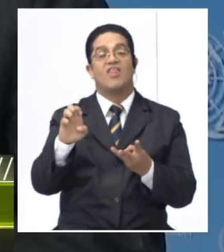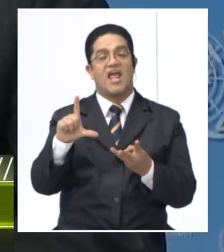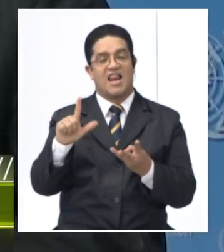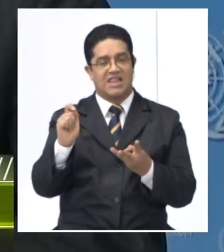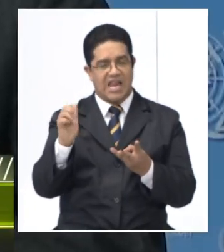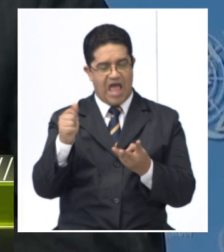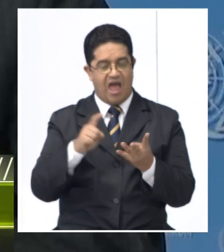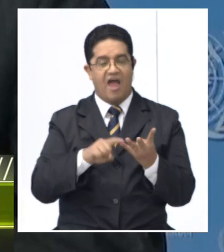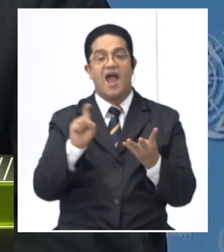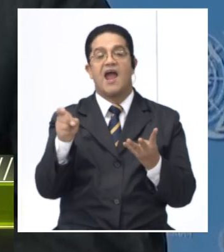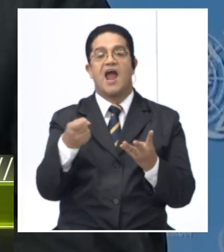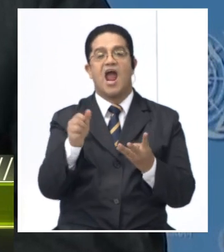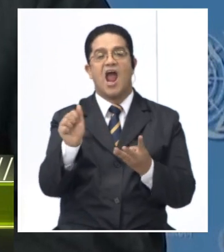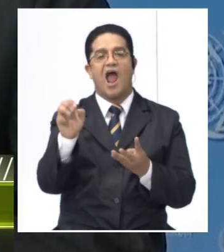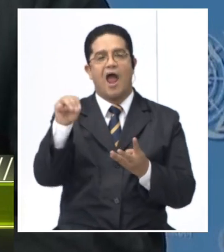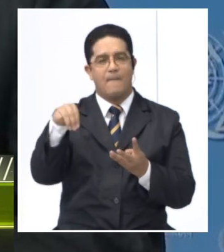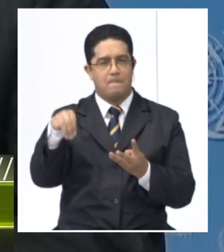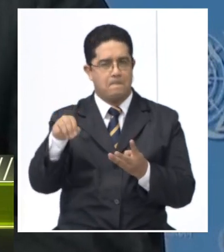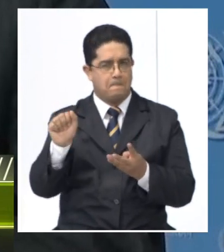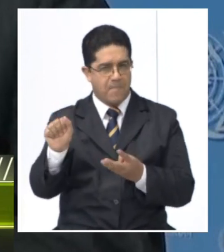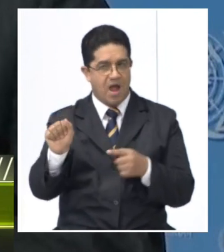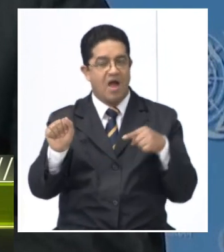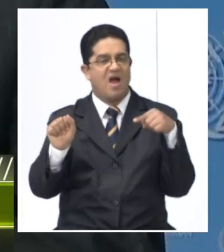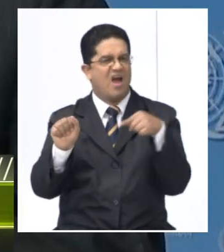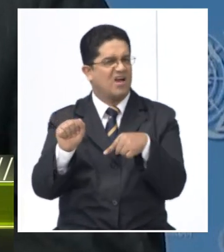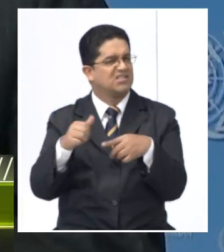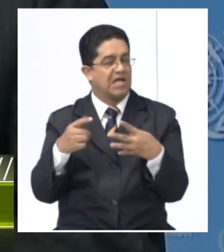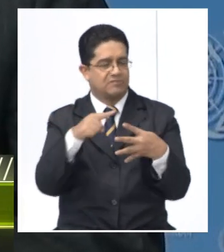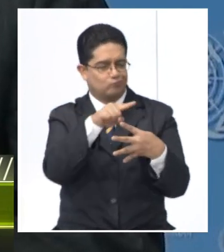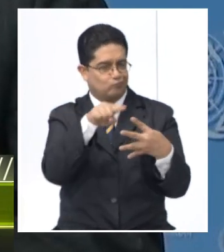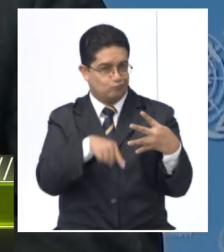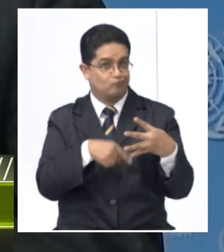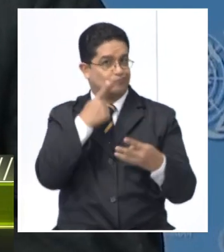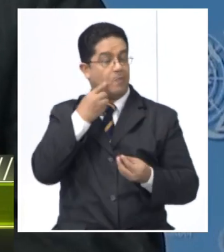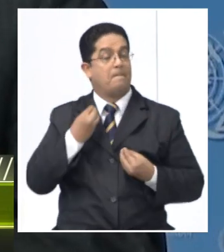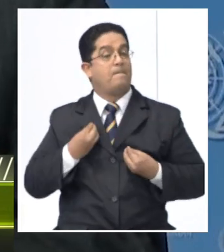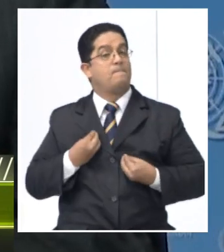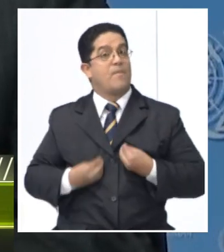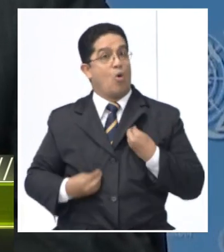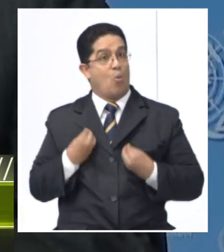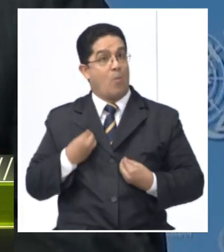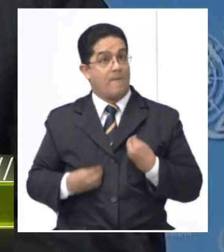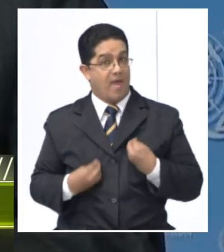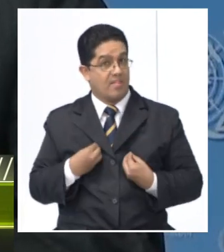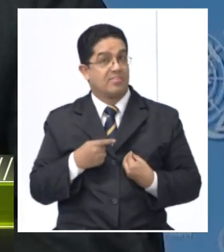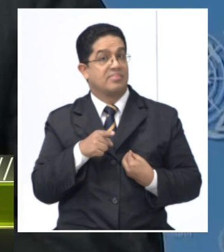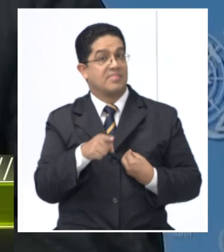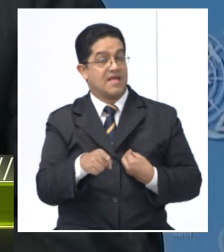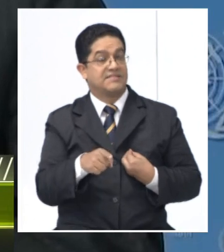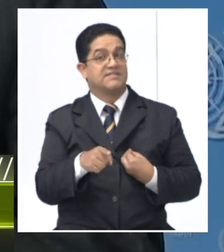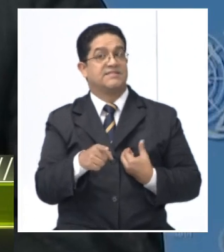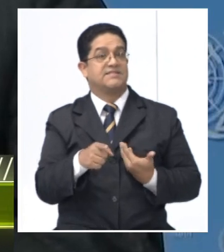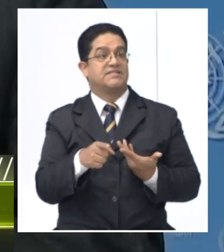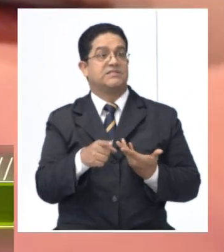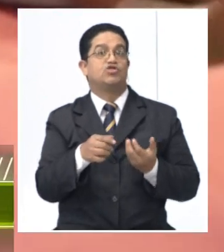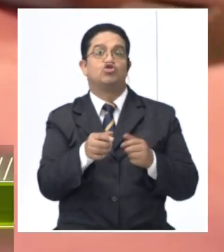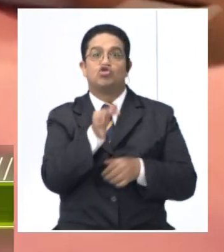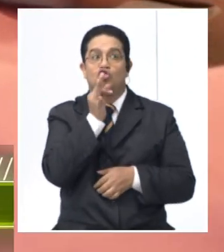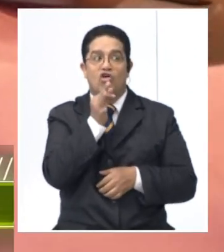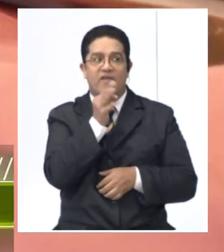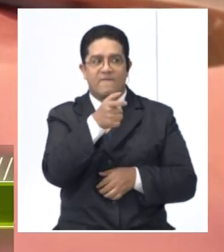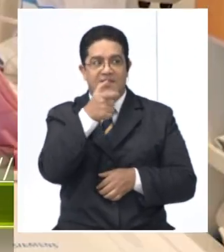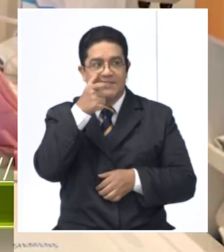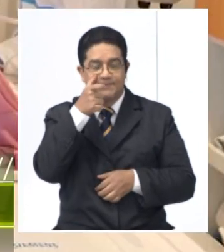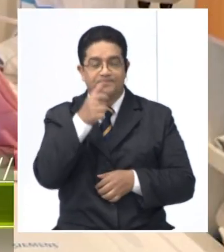la Organización Mundial de la Salud como variantes preocupantes, de interés y bajo vigilancia.